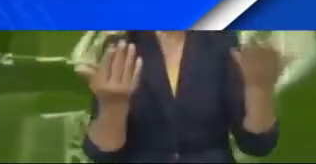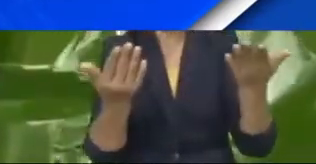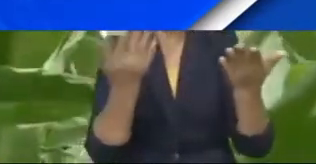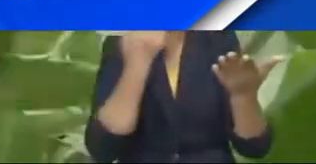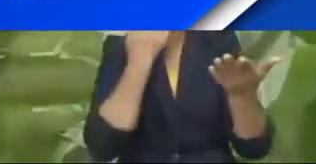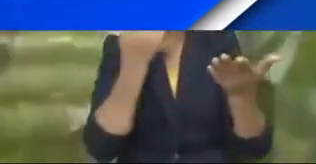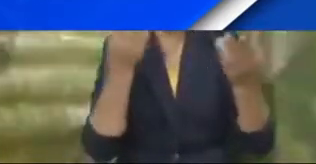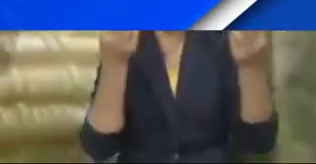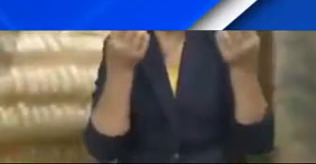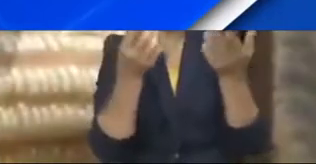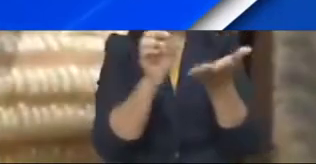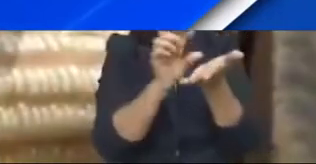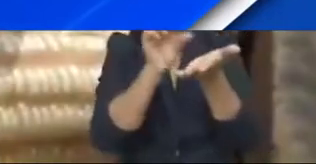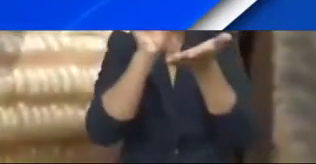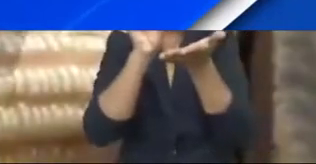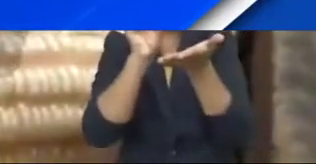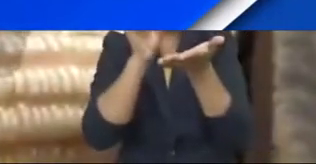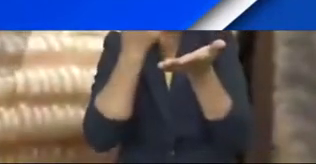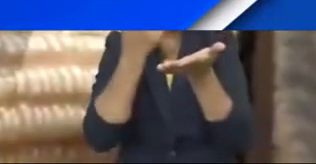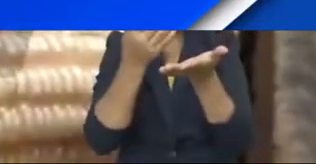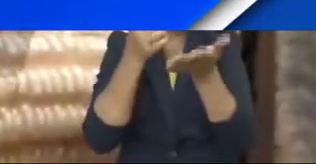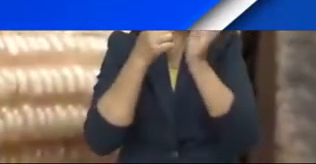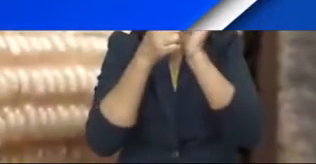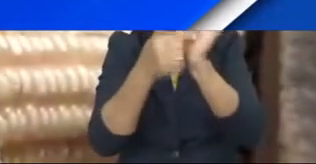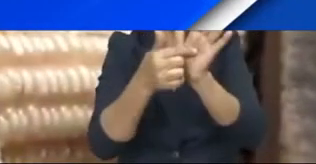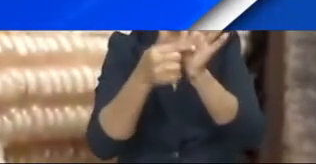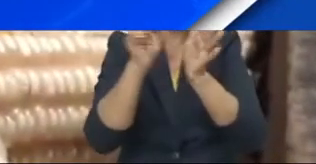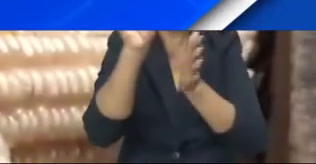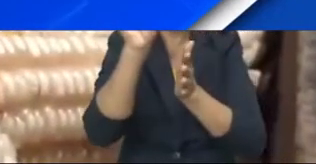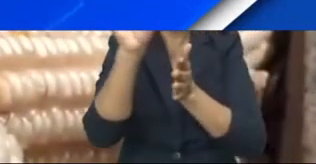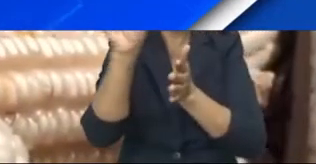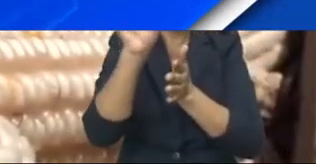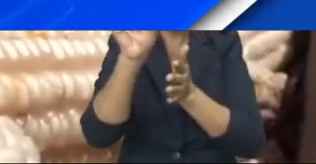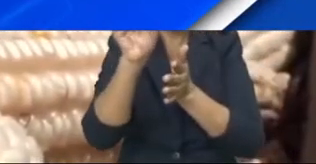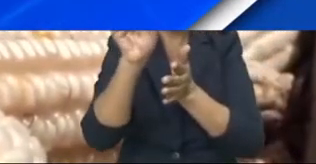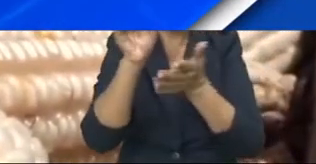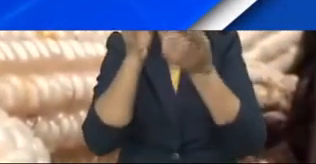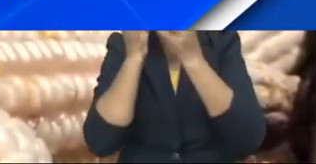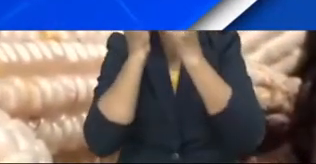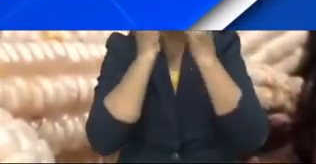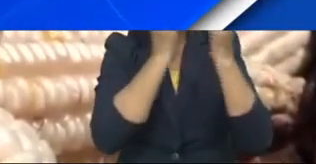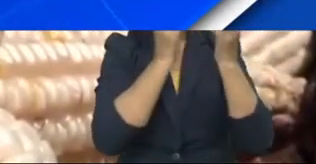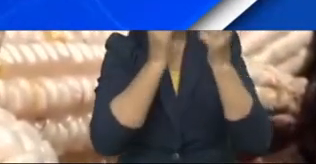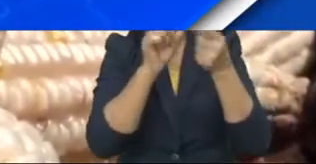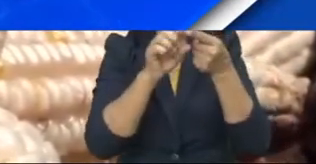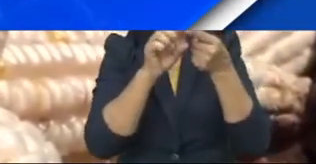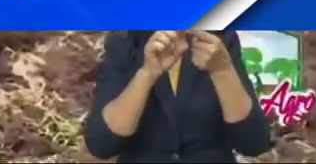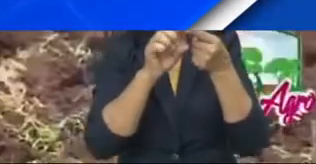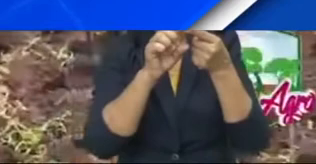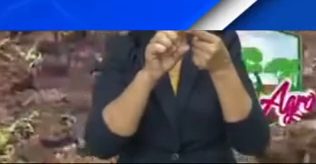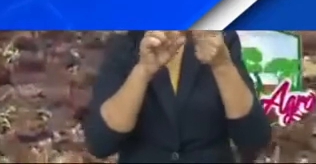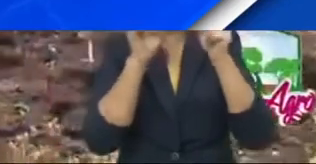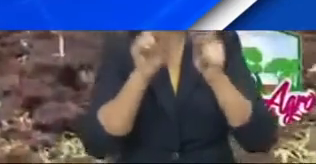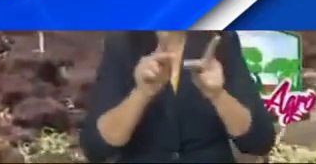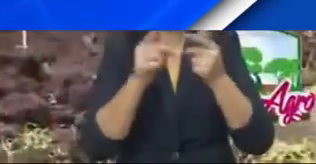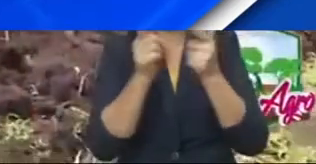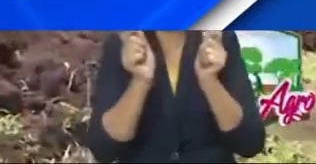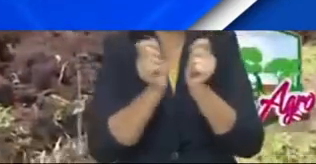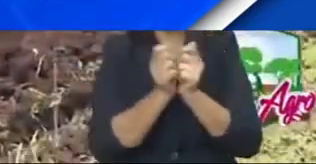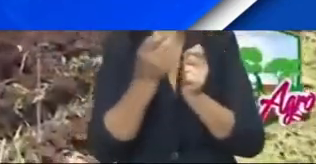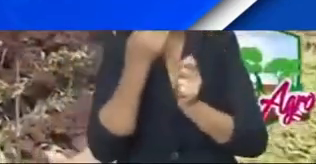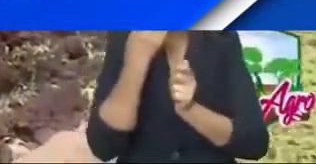agricultura. Bastante y fuerza con los productores, tratando de llevar